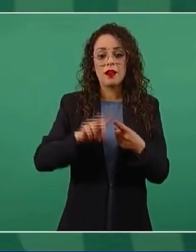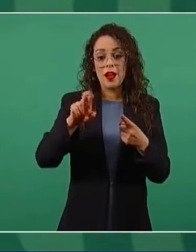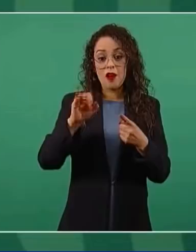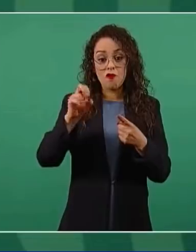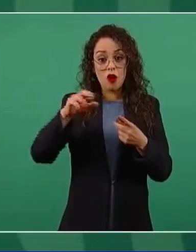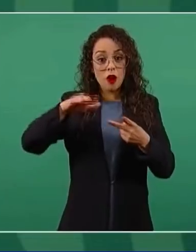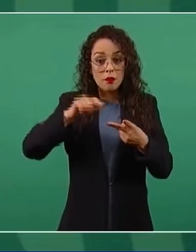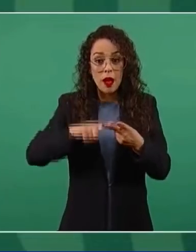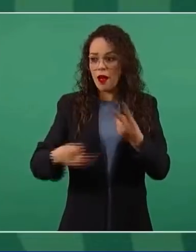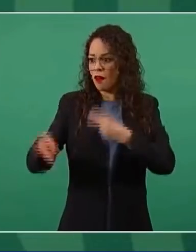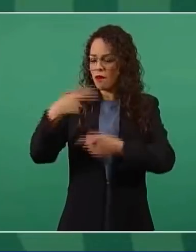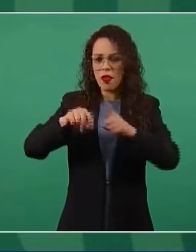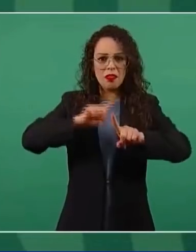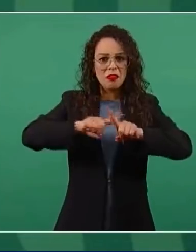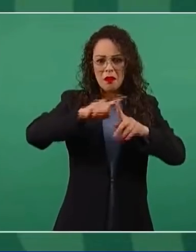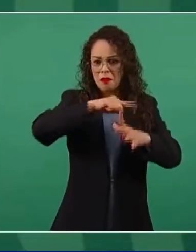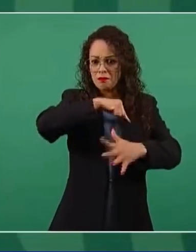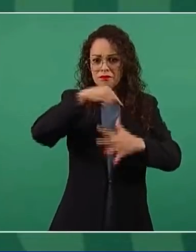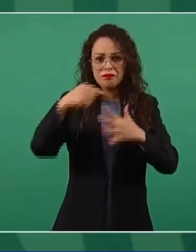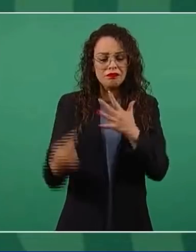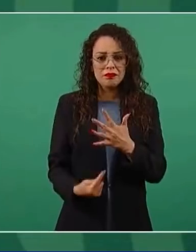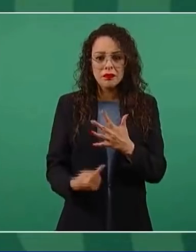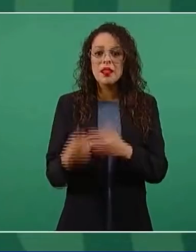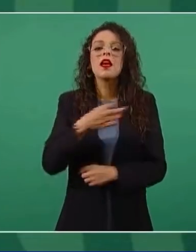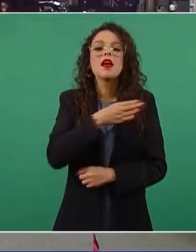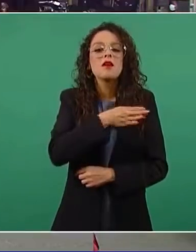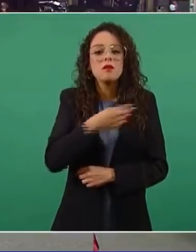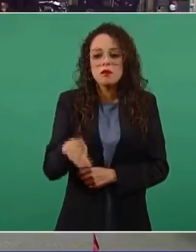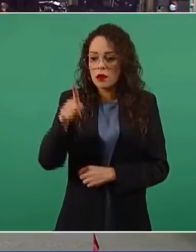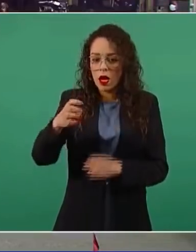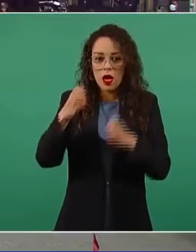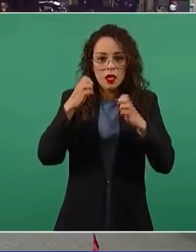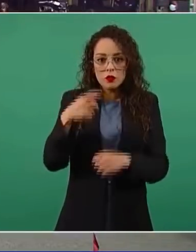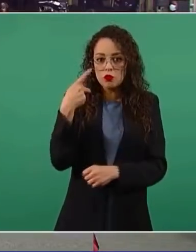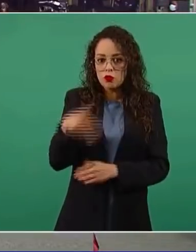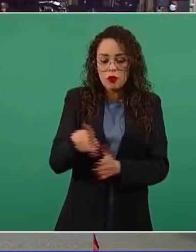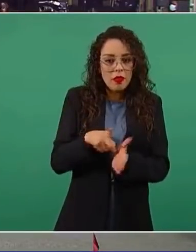y que vienen de todos los medios y tienen todo su derecho